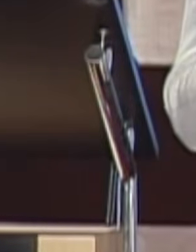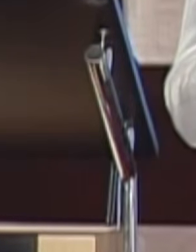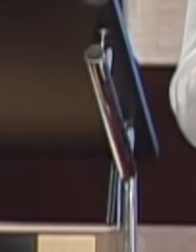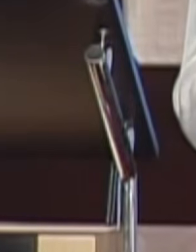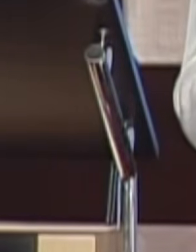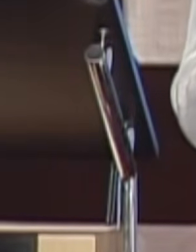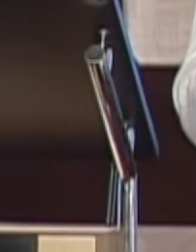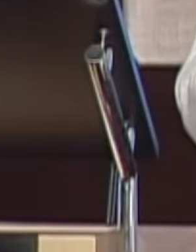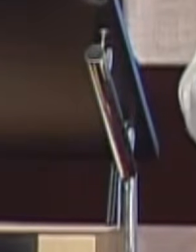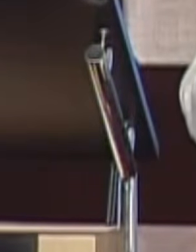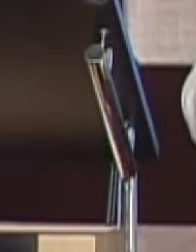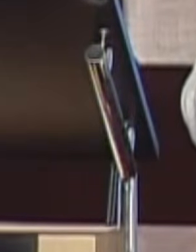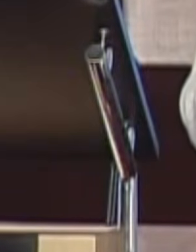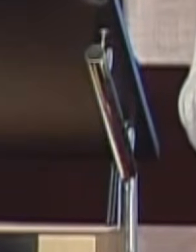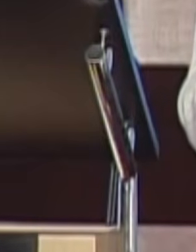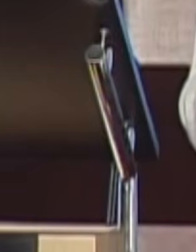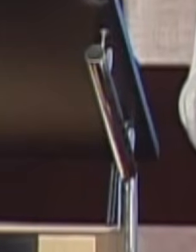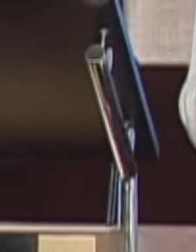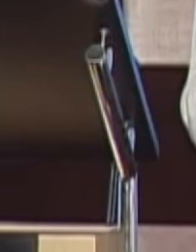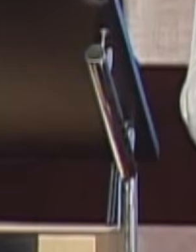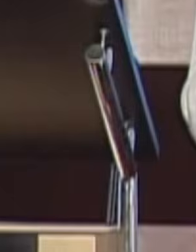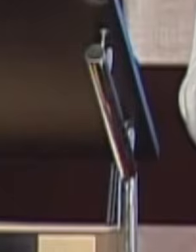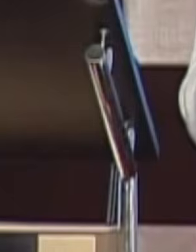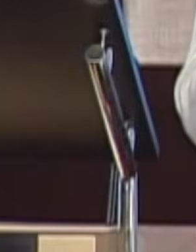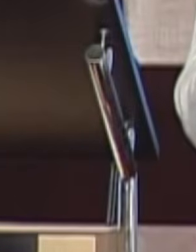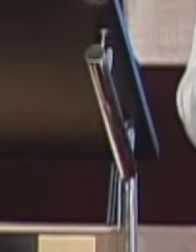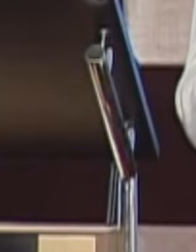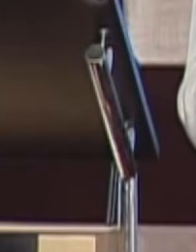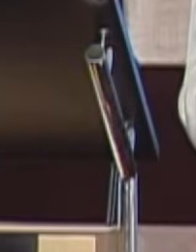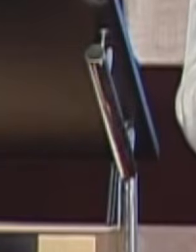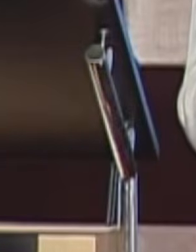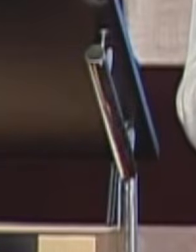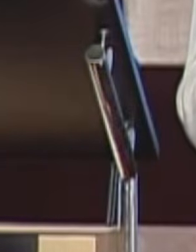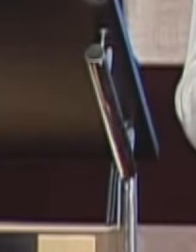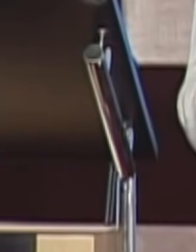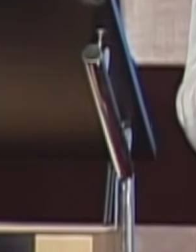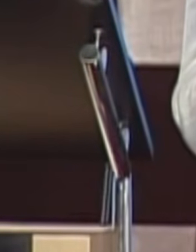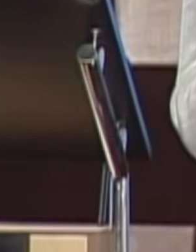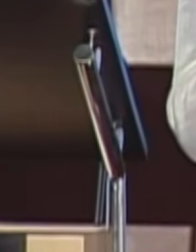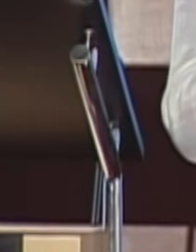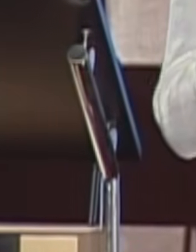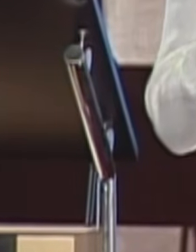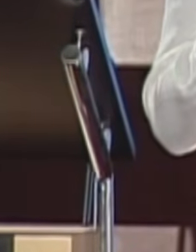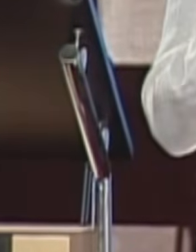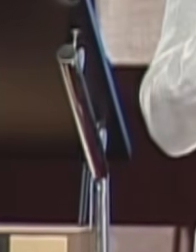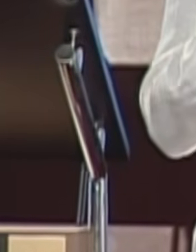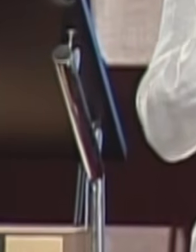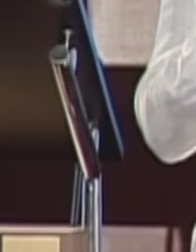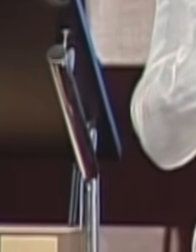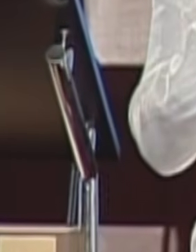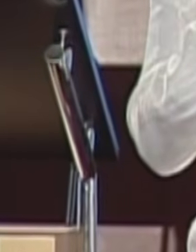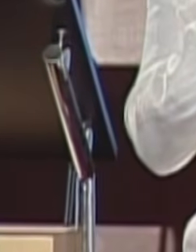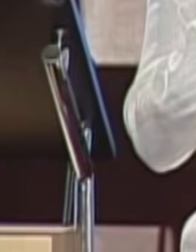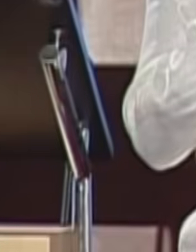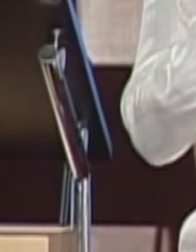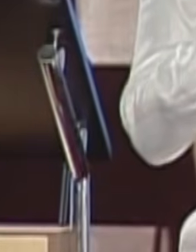preparan platos ricos, pero siempre muy enfocados a un tema de salud. Por ejemplo, hemos aprendido cuál es la mejor comida para